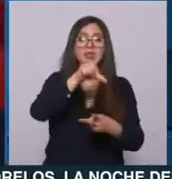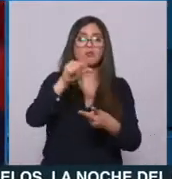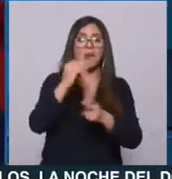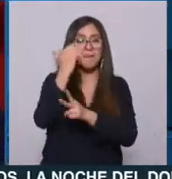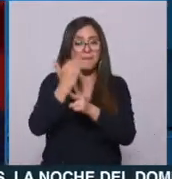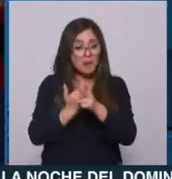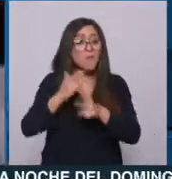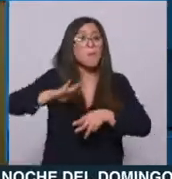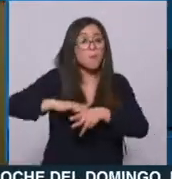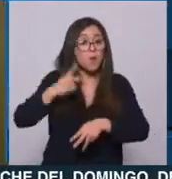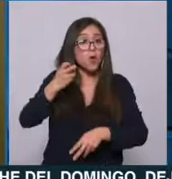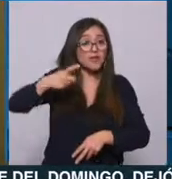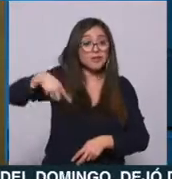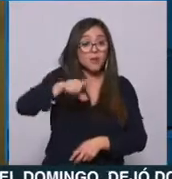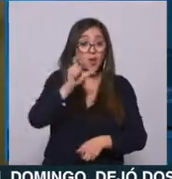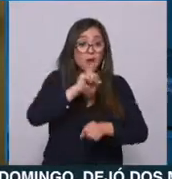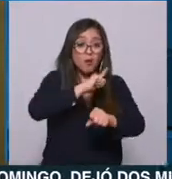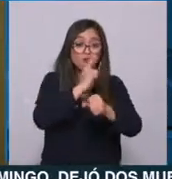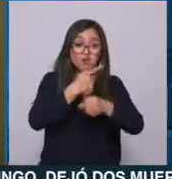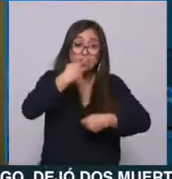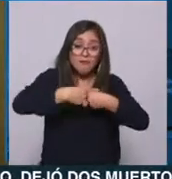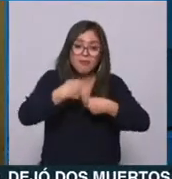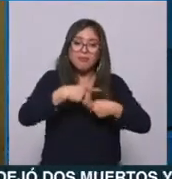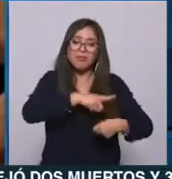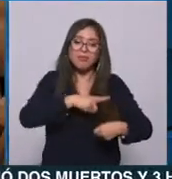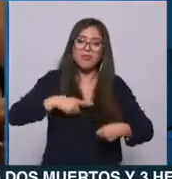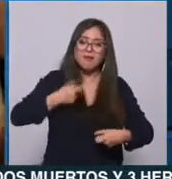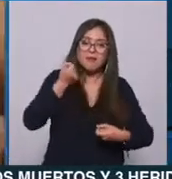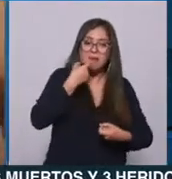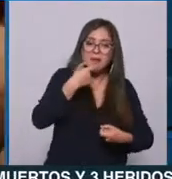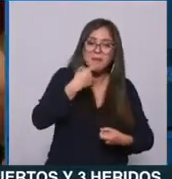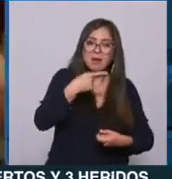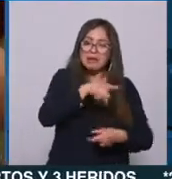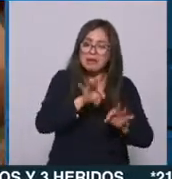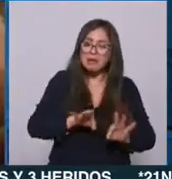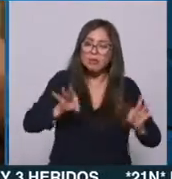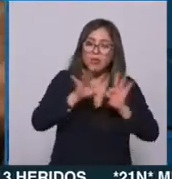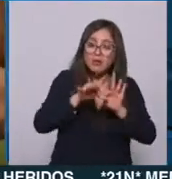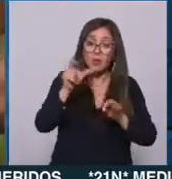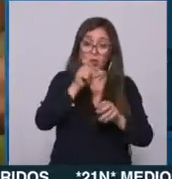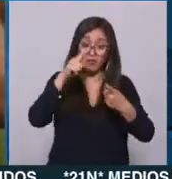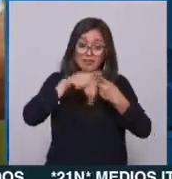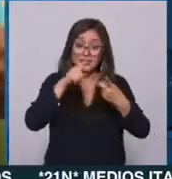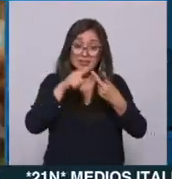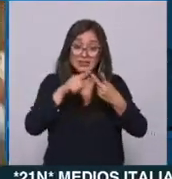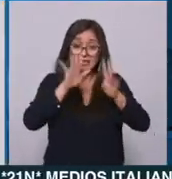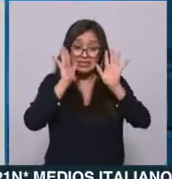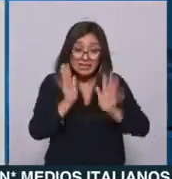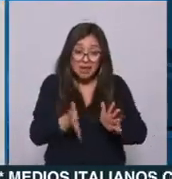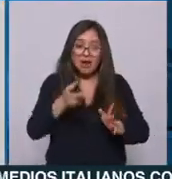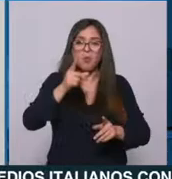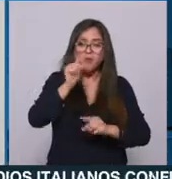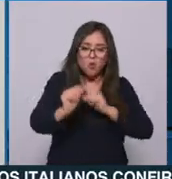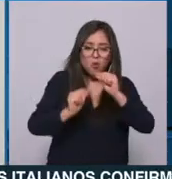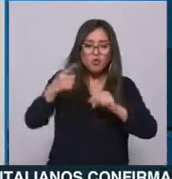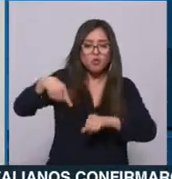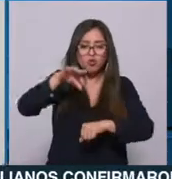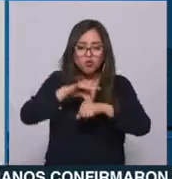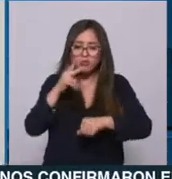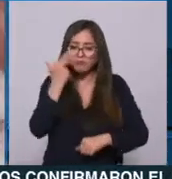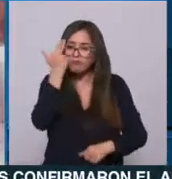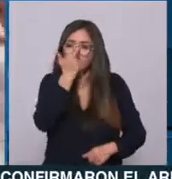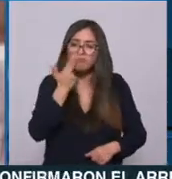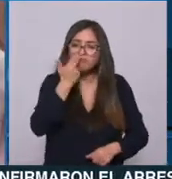existe, con la continuidad y la secuencia de los tratamientos, y quizá posiblemente en esta fase pues nosotros entendamos